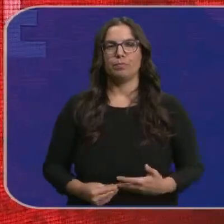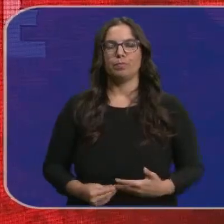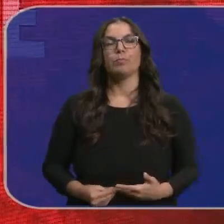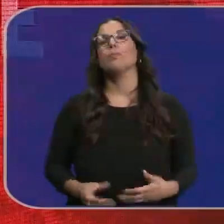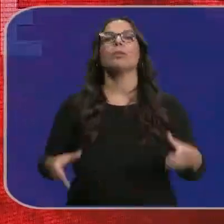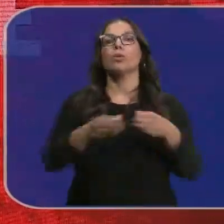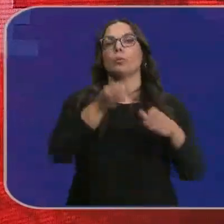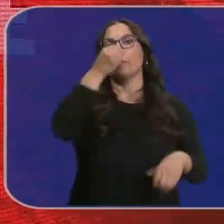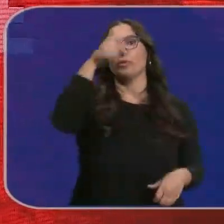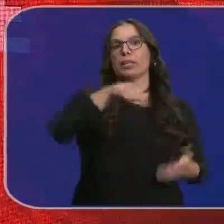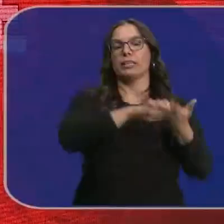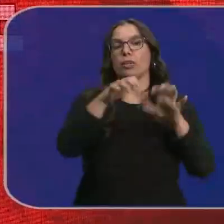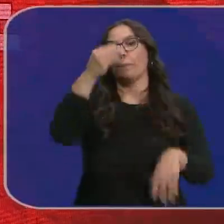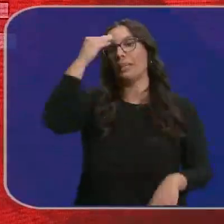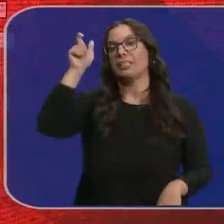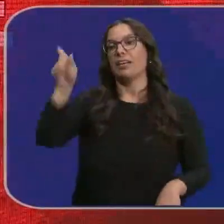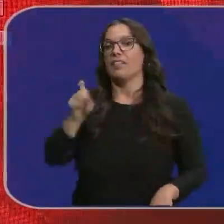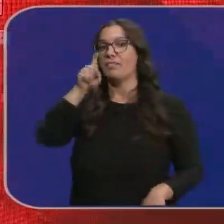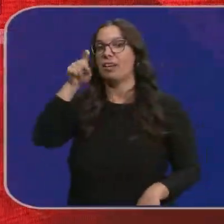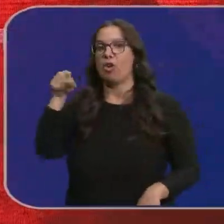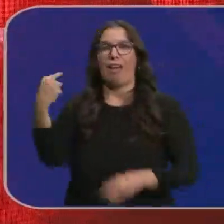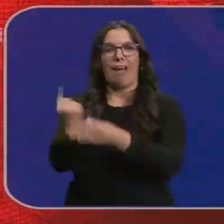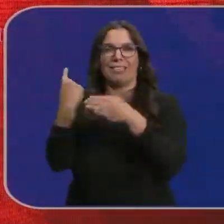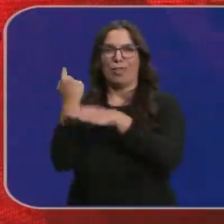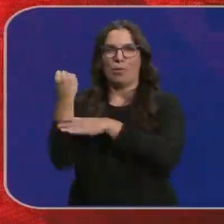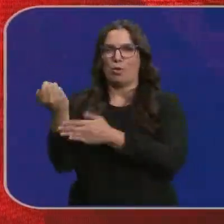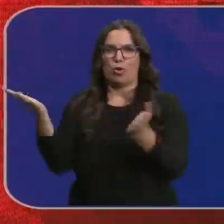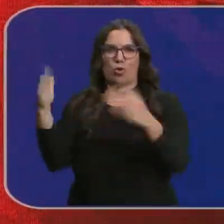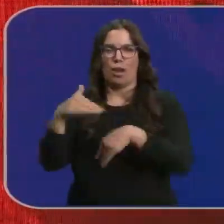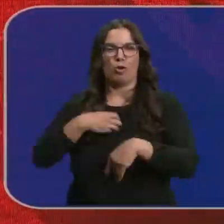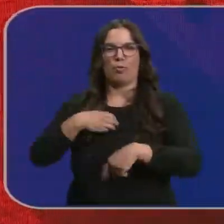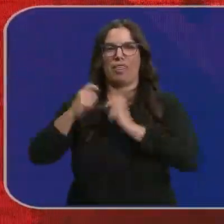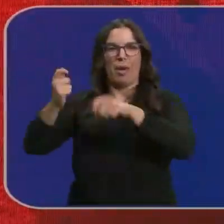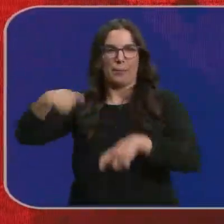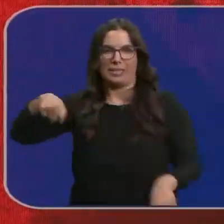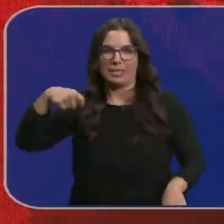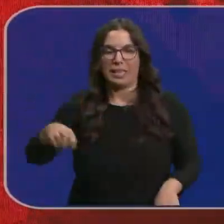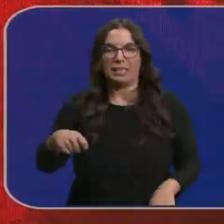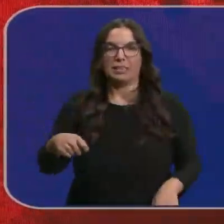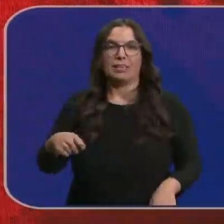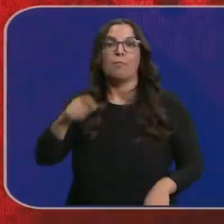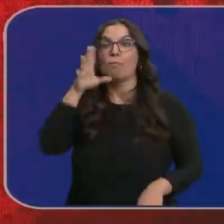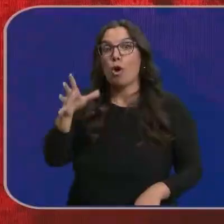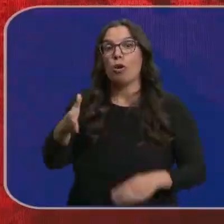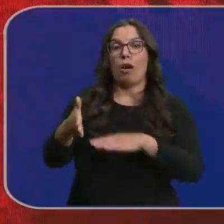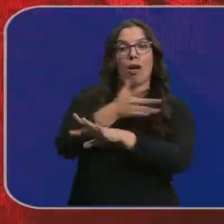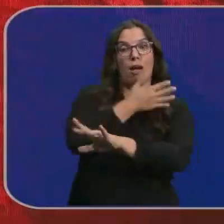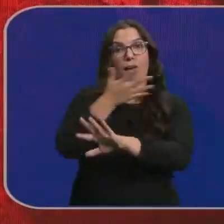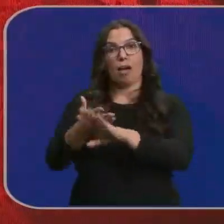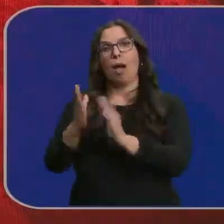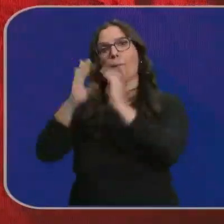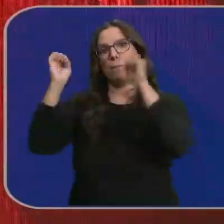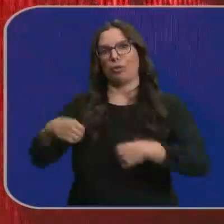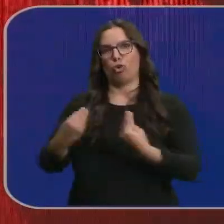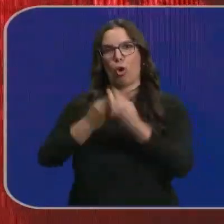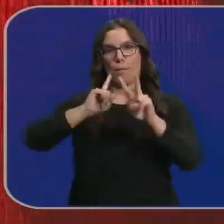El PSOE de Castilla y León cree que Alberto Núñez Fijo está aislado y sin apoyos para lograr la investidura por los pactos con Vox comenzaron